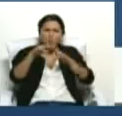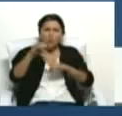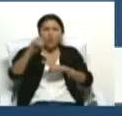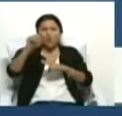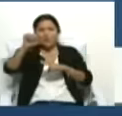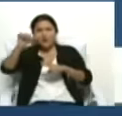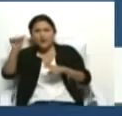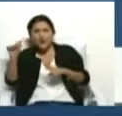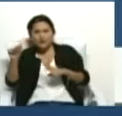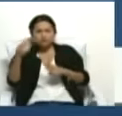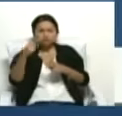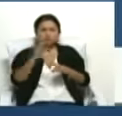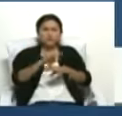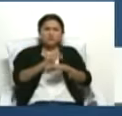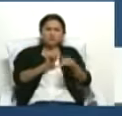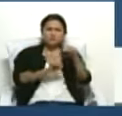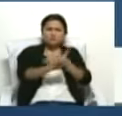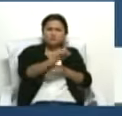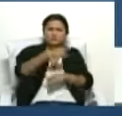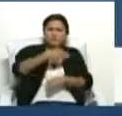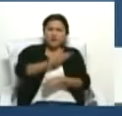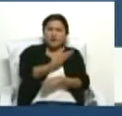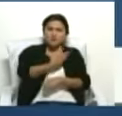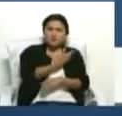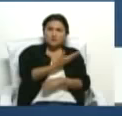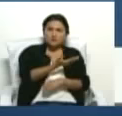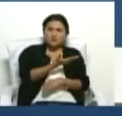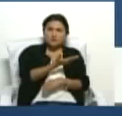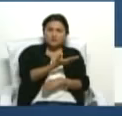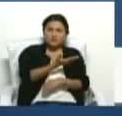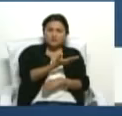que fuese, de la Unión Europea?